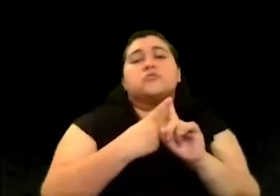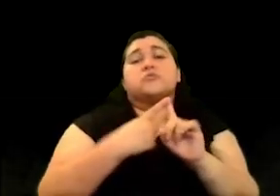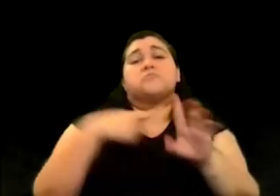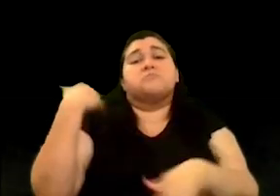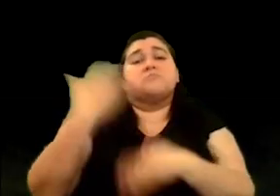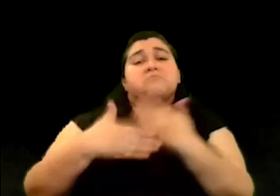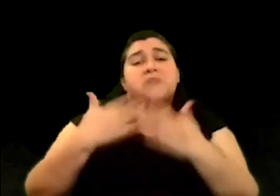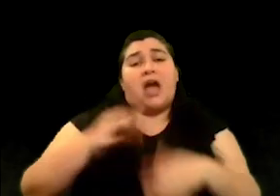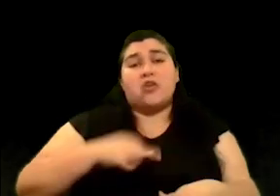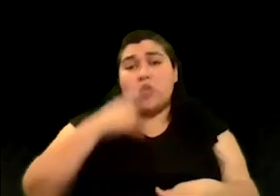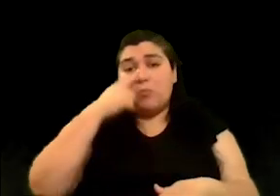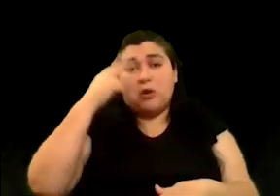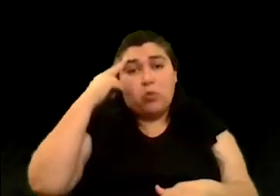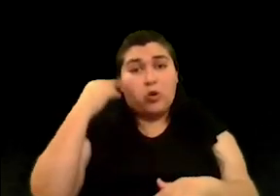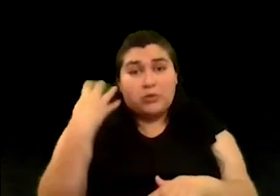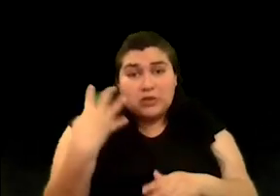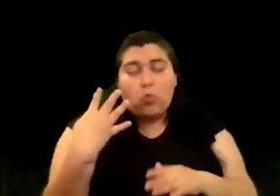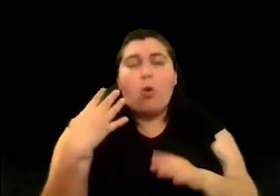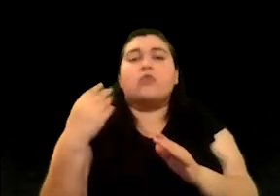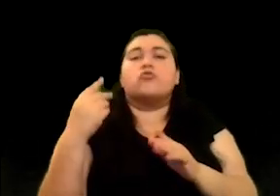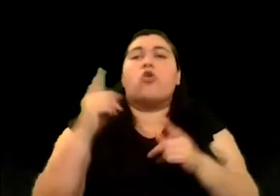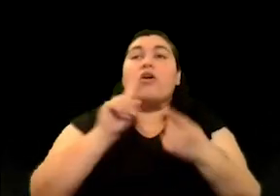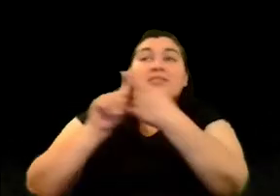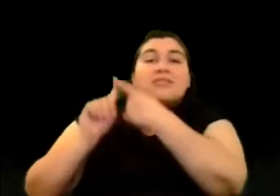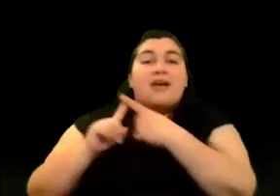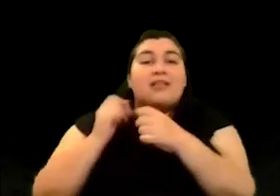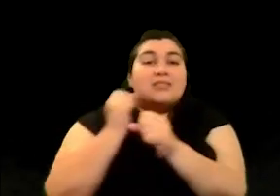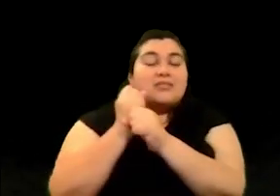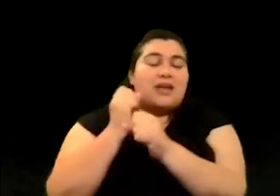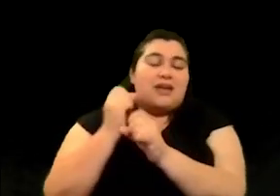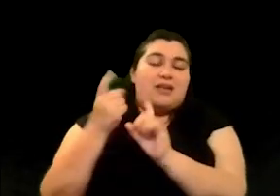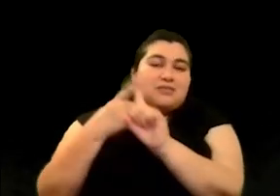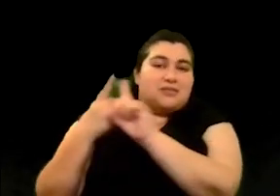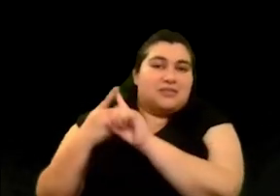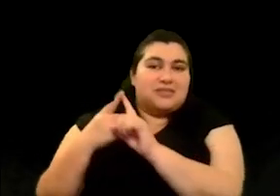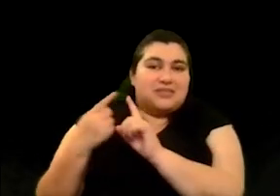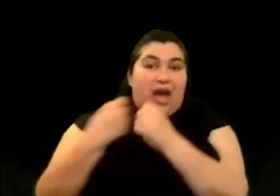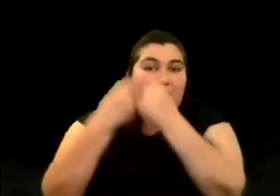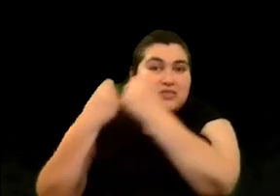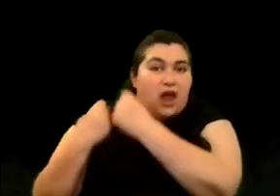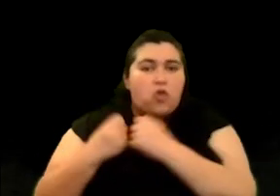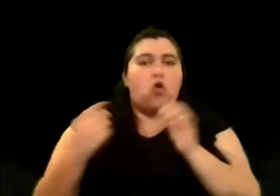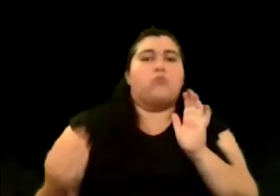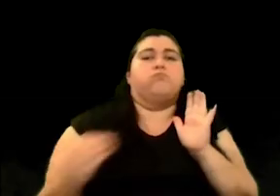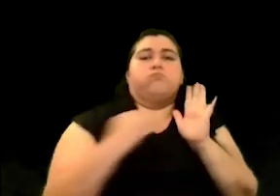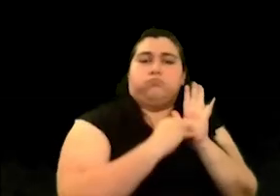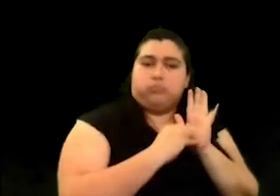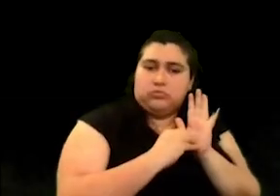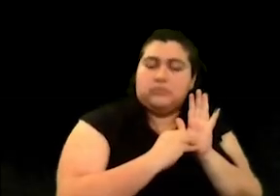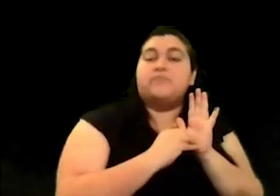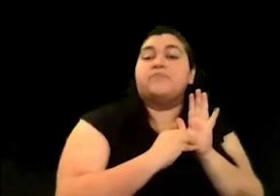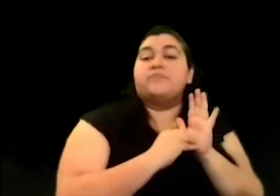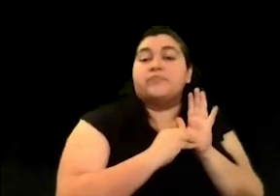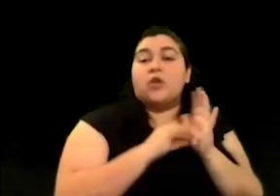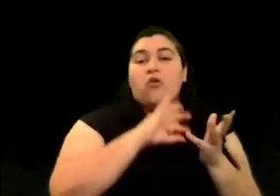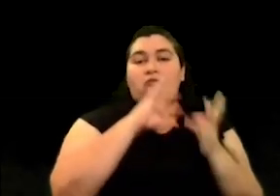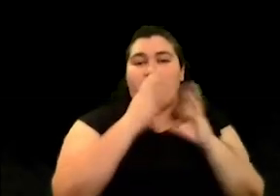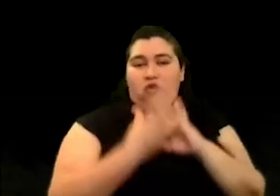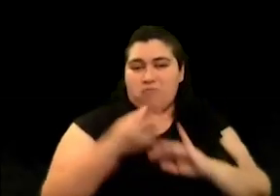94, incorpora los tratados internacionales. Nuestra Argentina adhiere al mecanismo